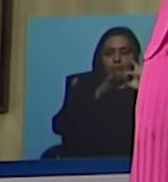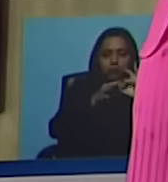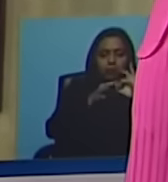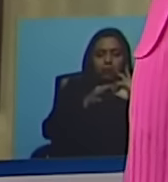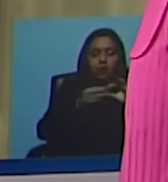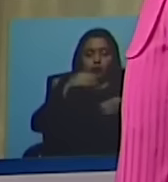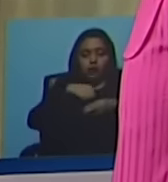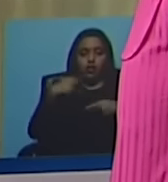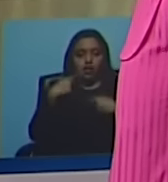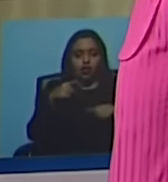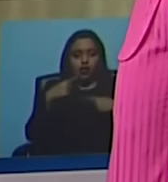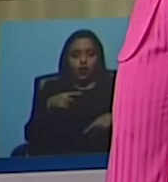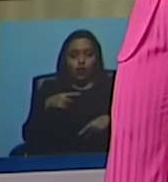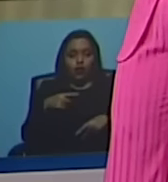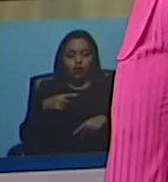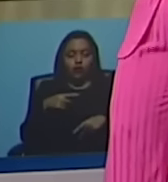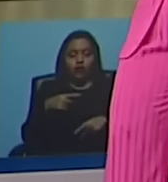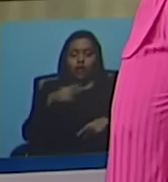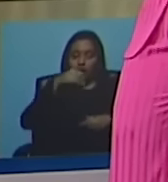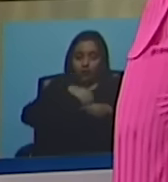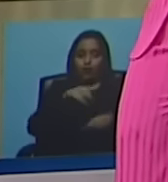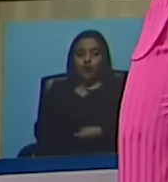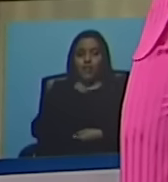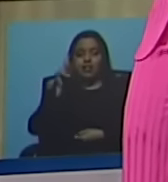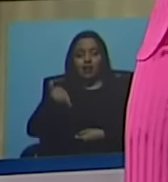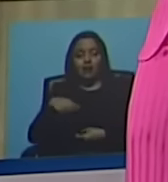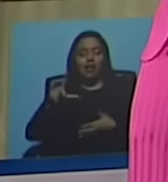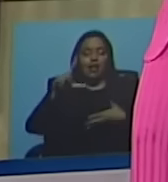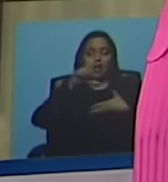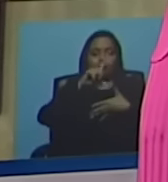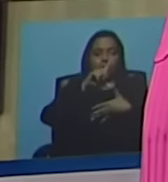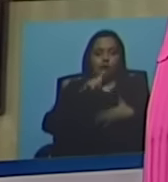durante este proceso, al publicar, por ejemplo, las actas de votación.